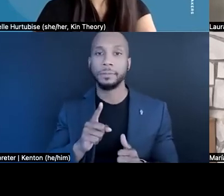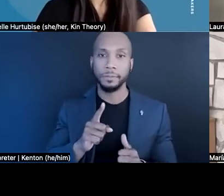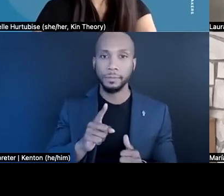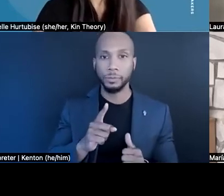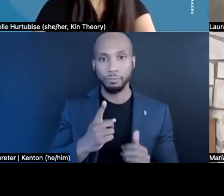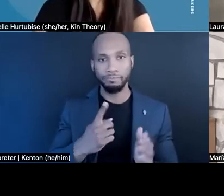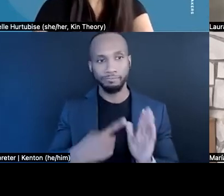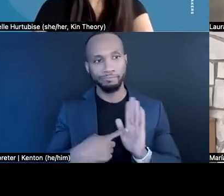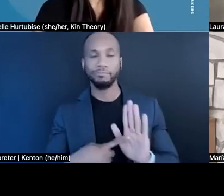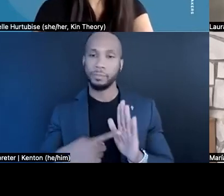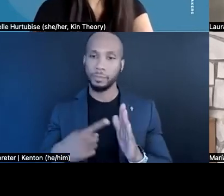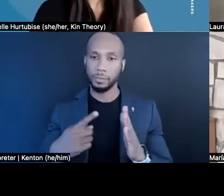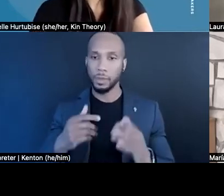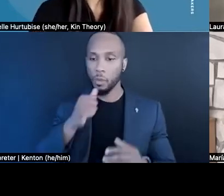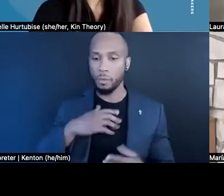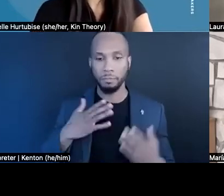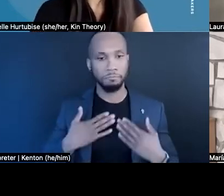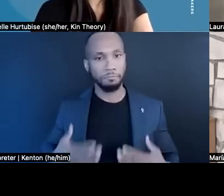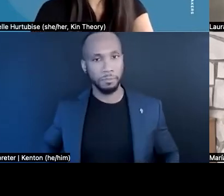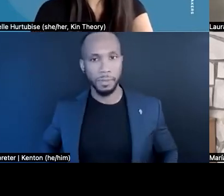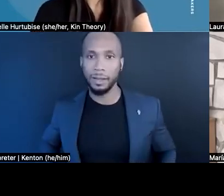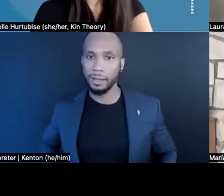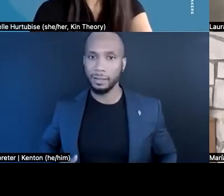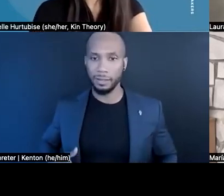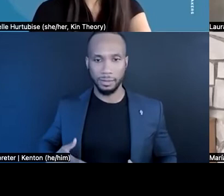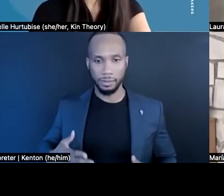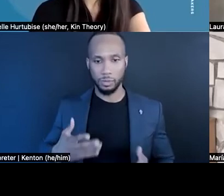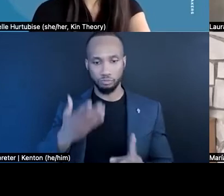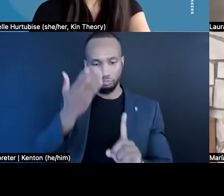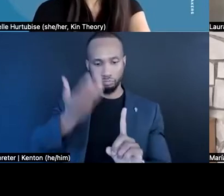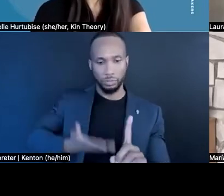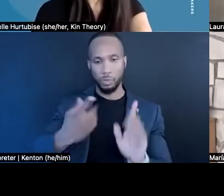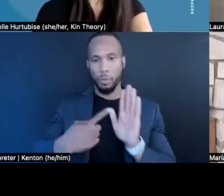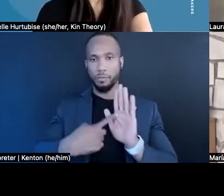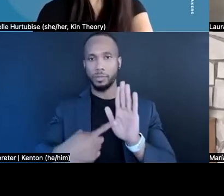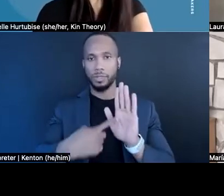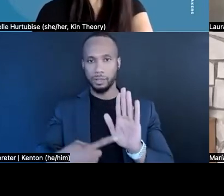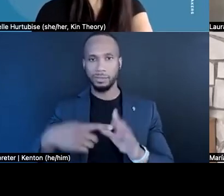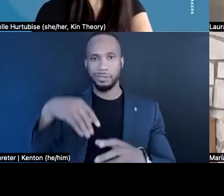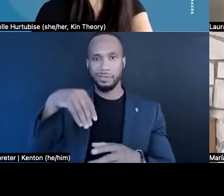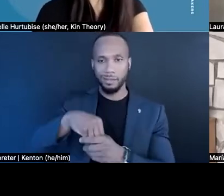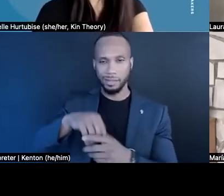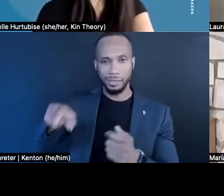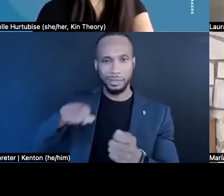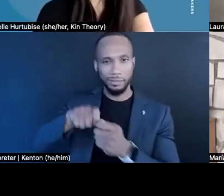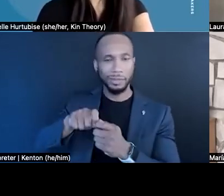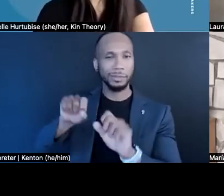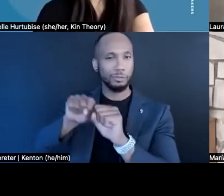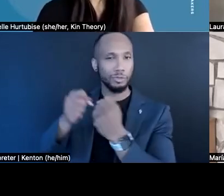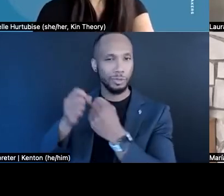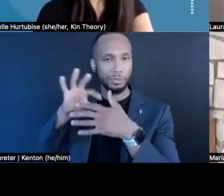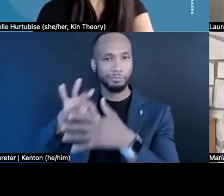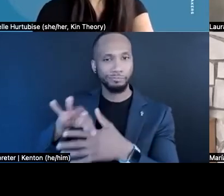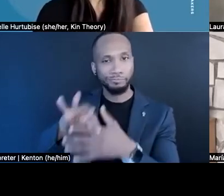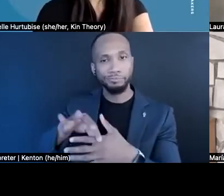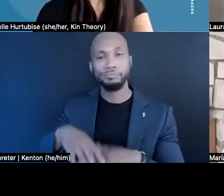mujer y todo lo que eso representa en este contexto social, lo que ha sido